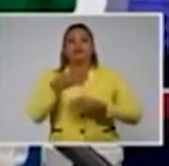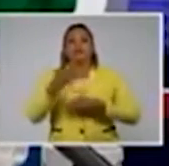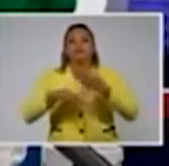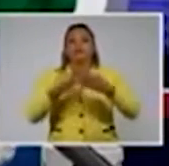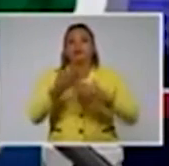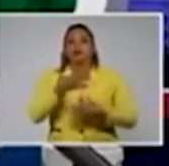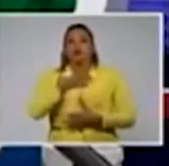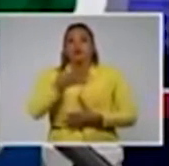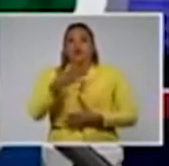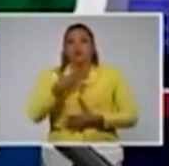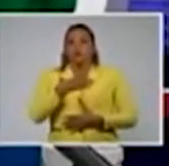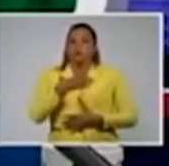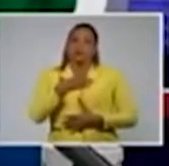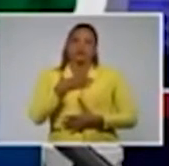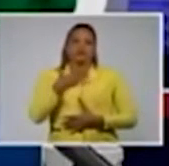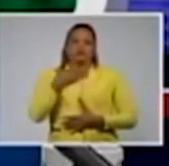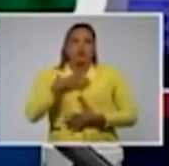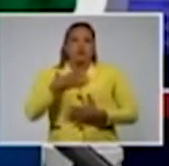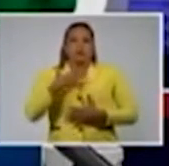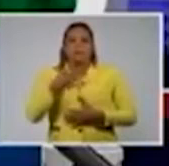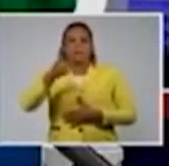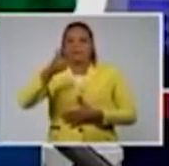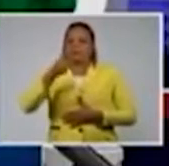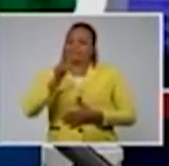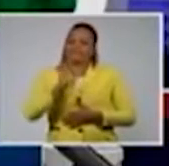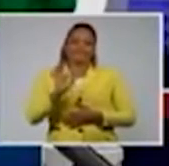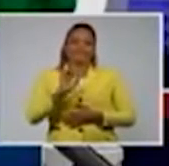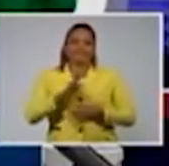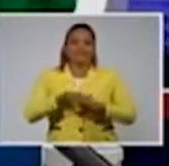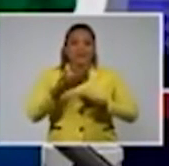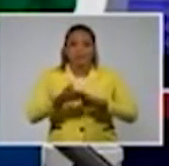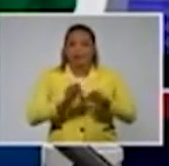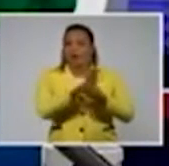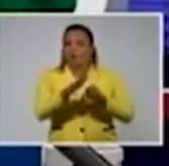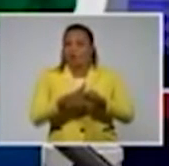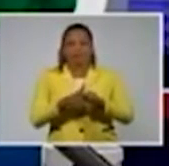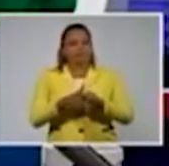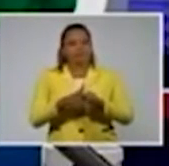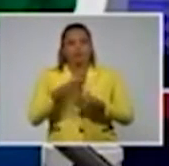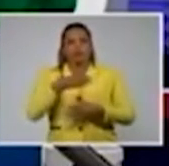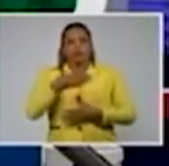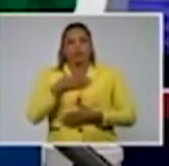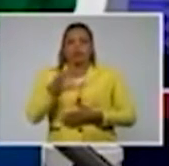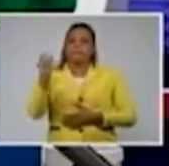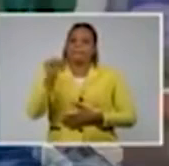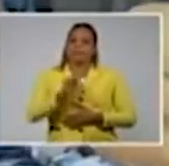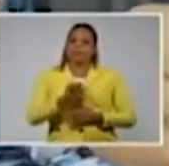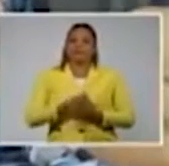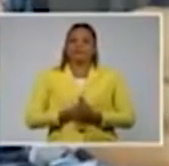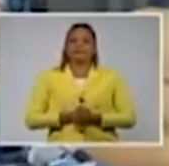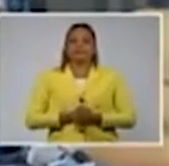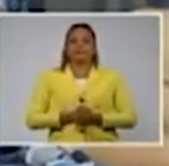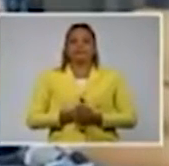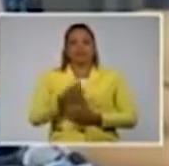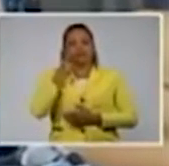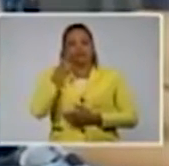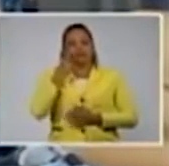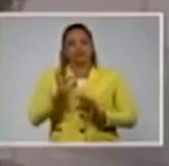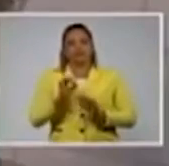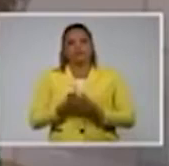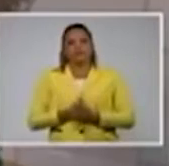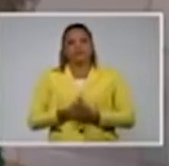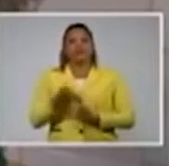afectación respiratoria que queda después de la enfermedad es de los más frecuentes que se ve, independientemente